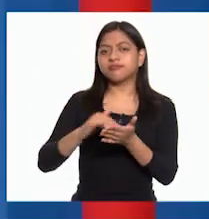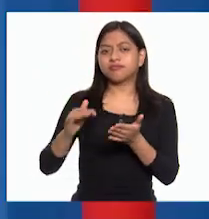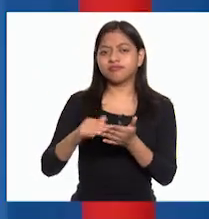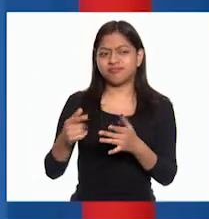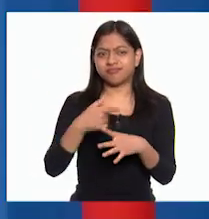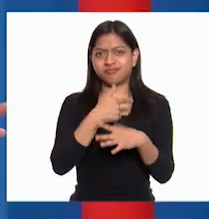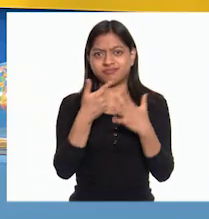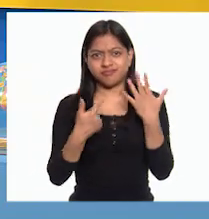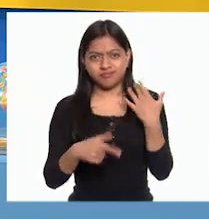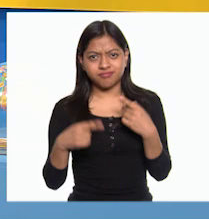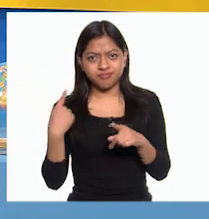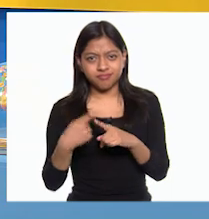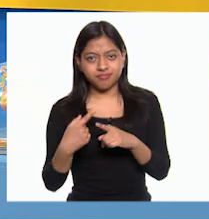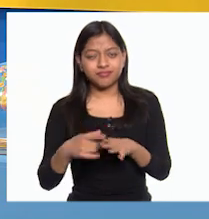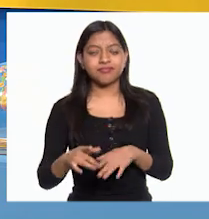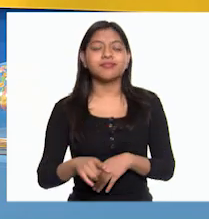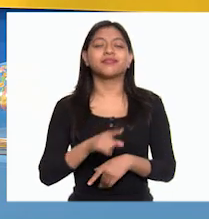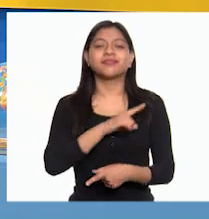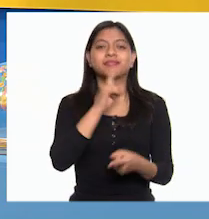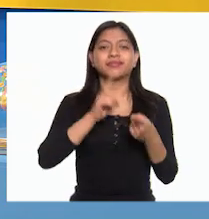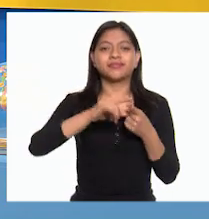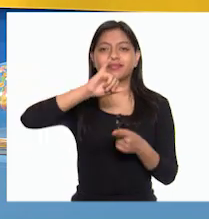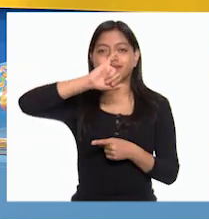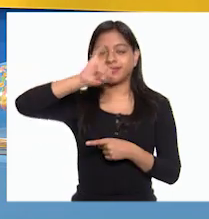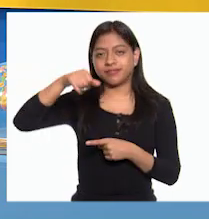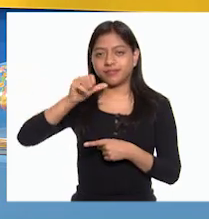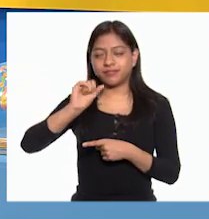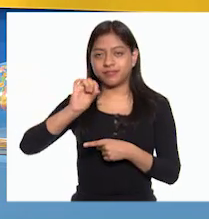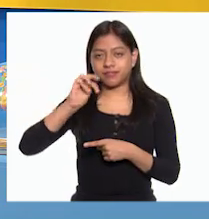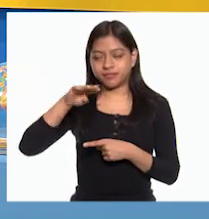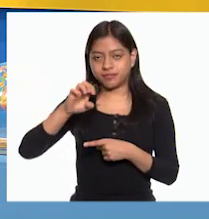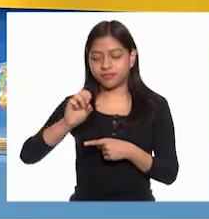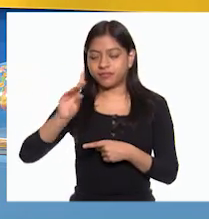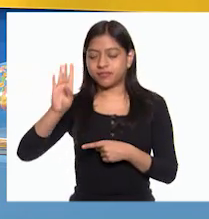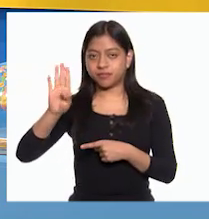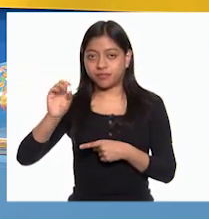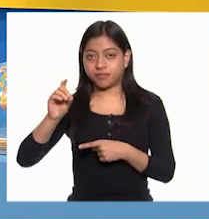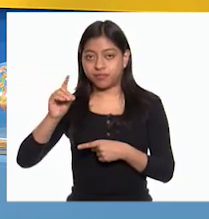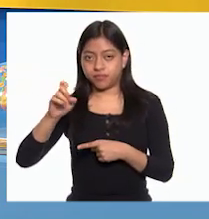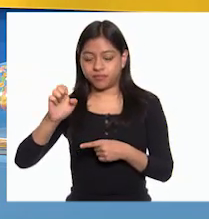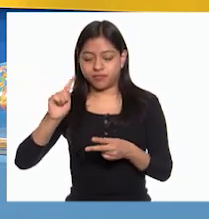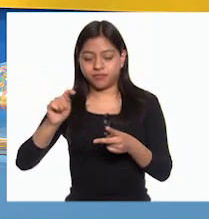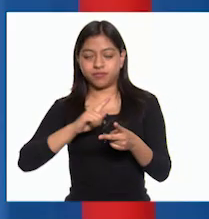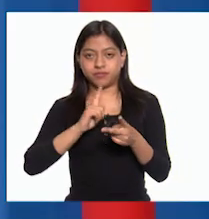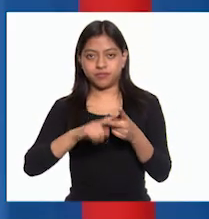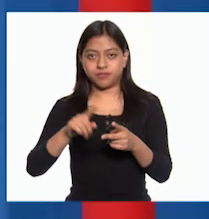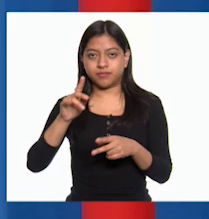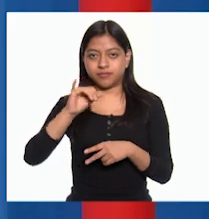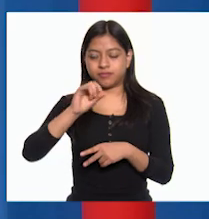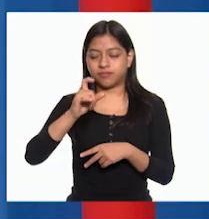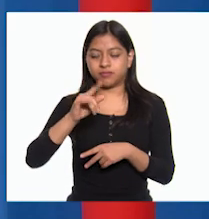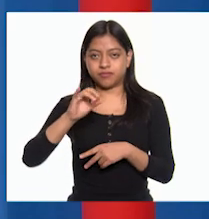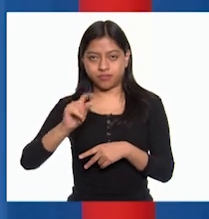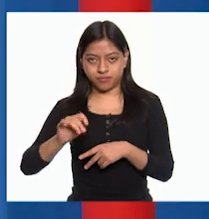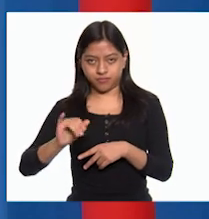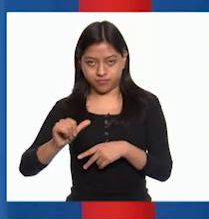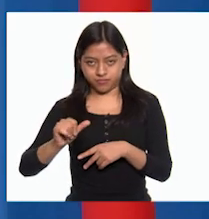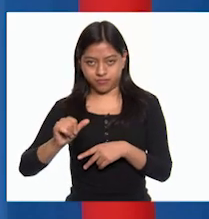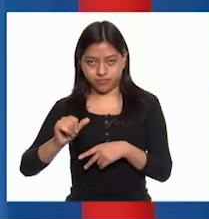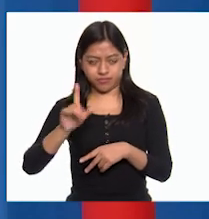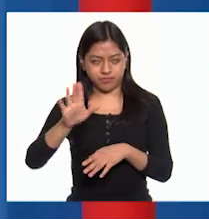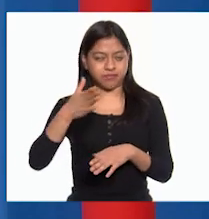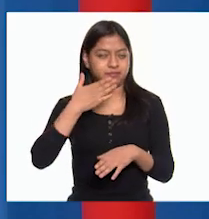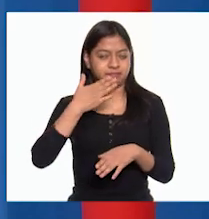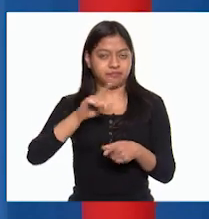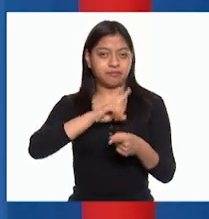¿Quiénes? Pues son Jaime Torres Bodet y Javier Villa Urrutia. A ver, déjame ver si recuerdo bien. De